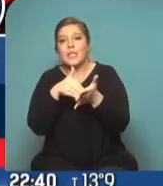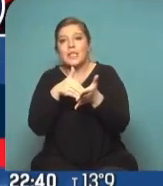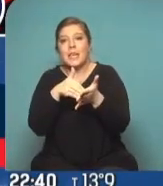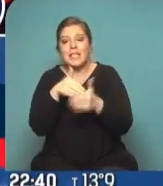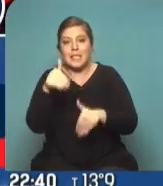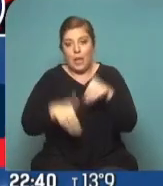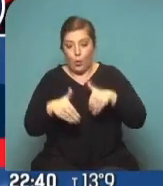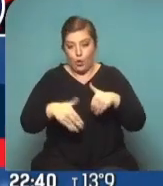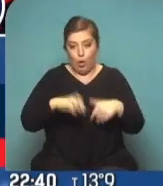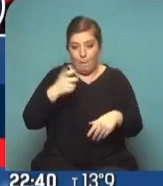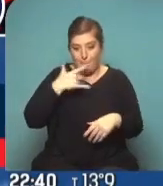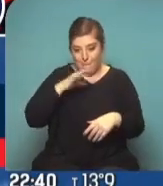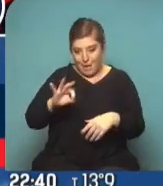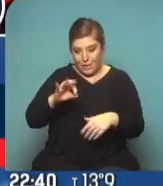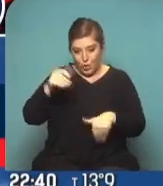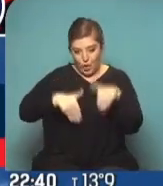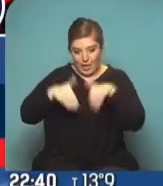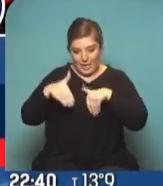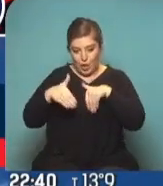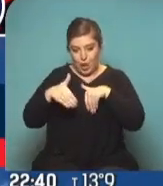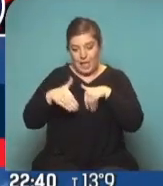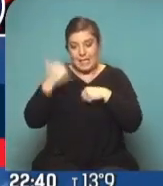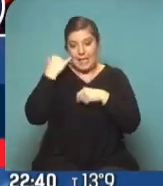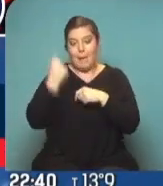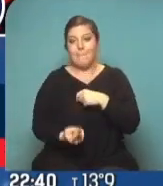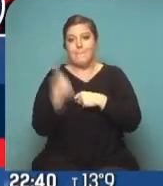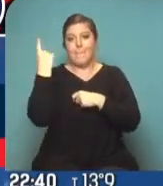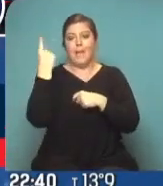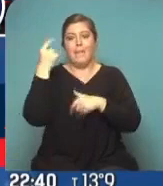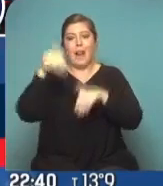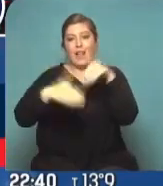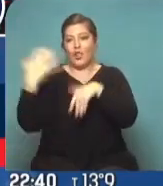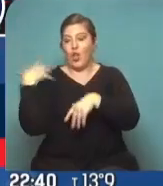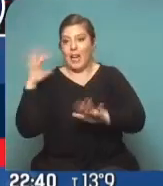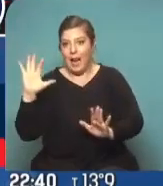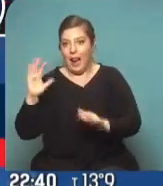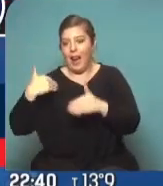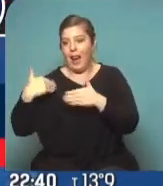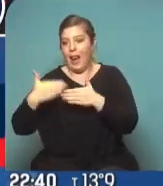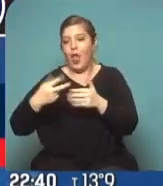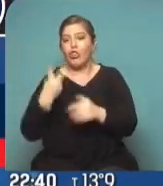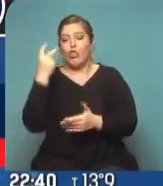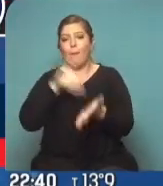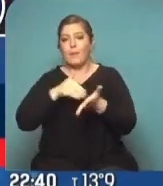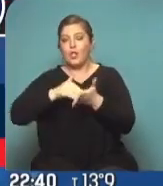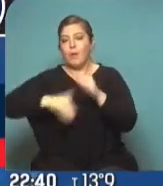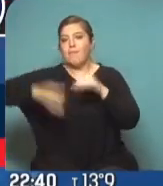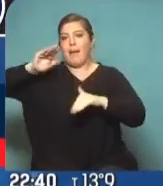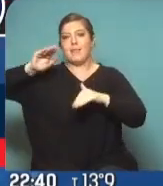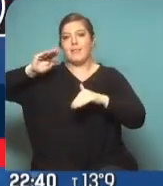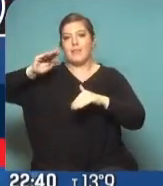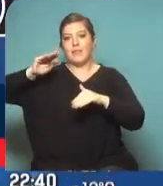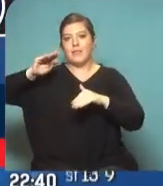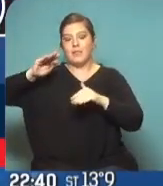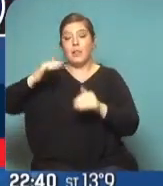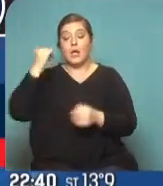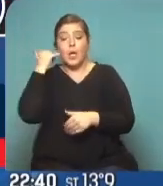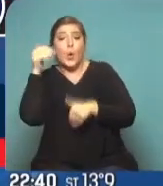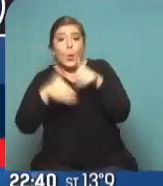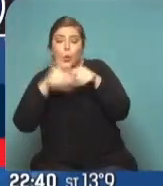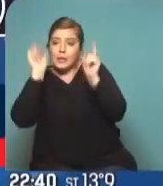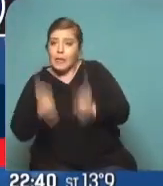PASO y la primera vuelta la última vez porque aumentó el porcentaje de asistencia y el voto, insisto,